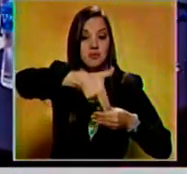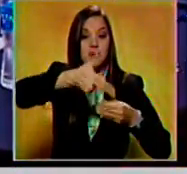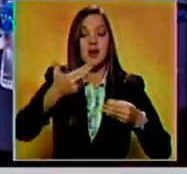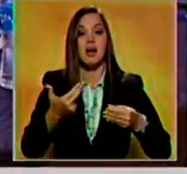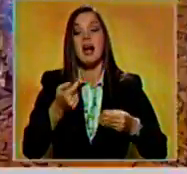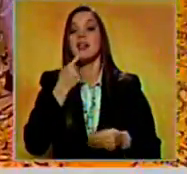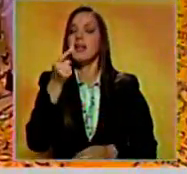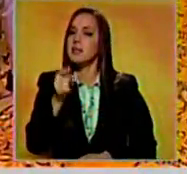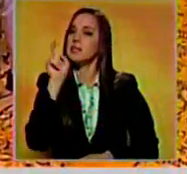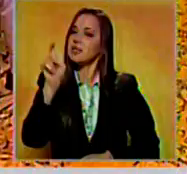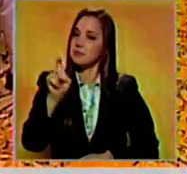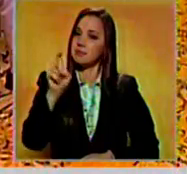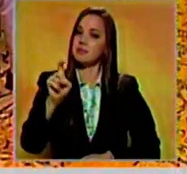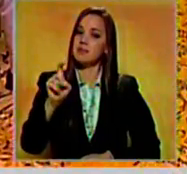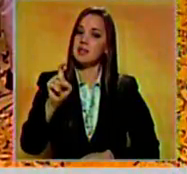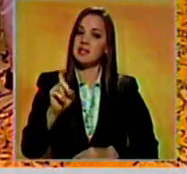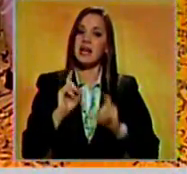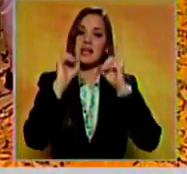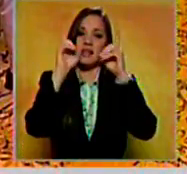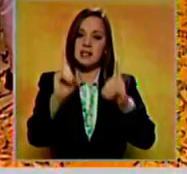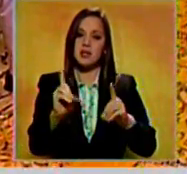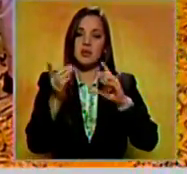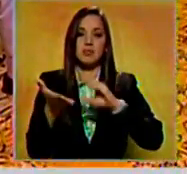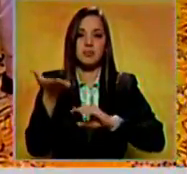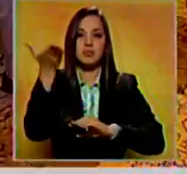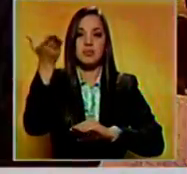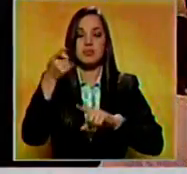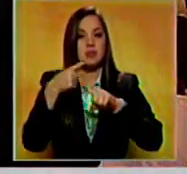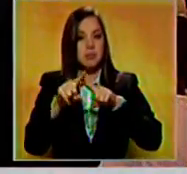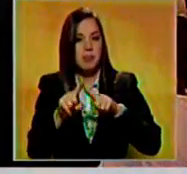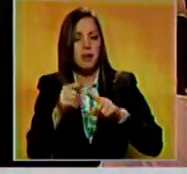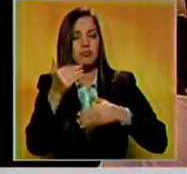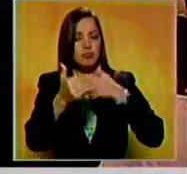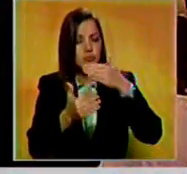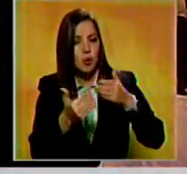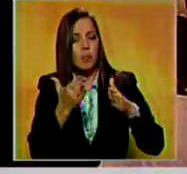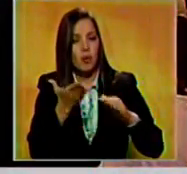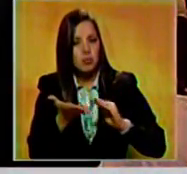es necesaria, pero no debe tomarse de manera aislada. Es la información que